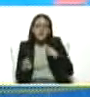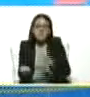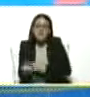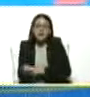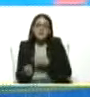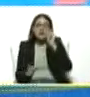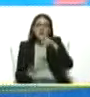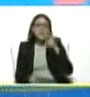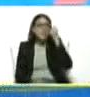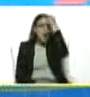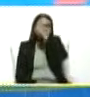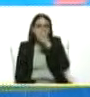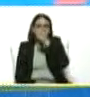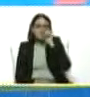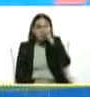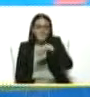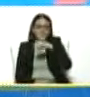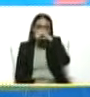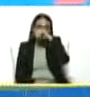Amazonas. La visita